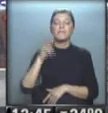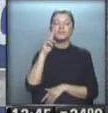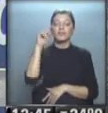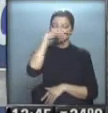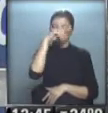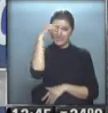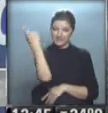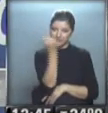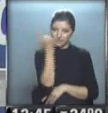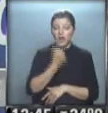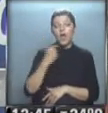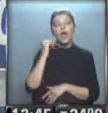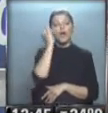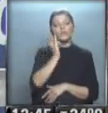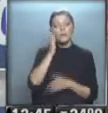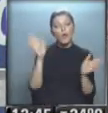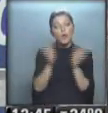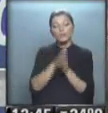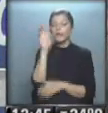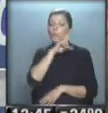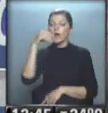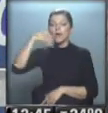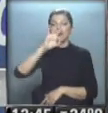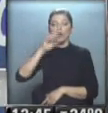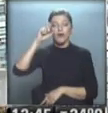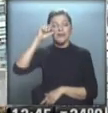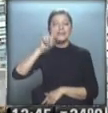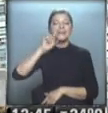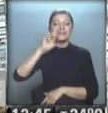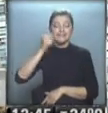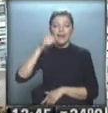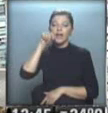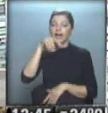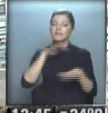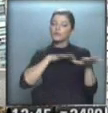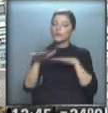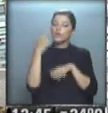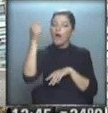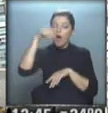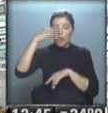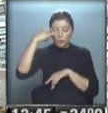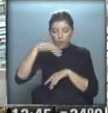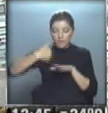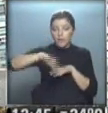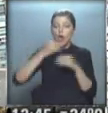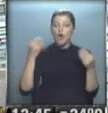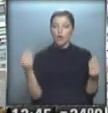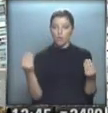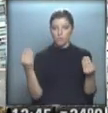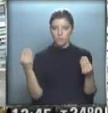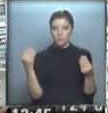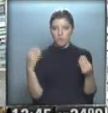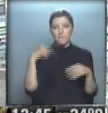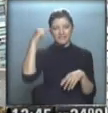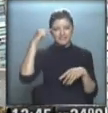Internacional, analizamos junto a Constanza Moreira, precandidata del Frente Amplio, la actualidad y el futuro político uruguayo de cara a los comicios